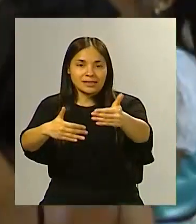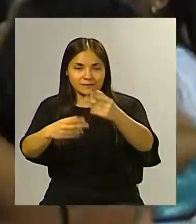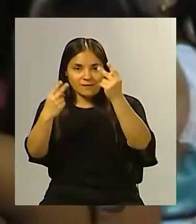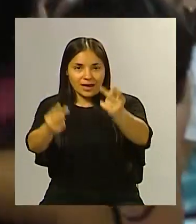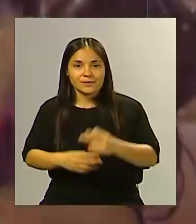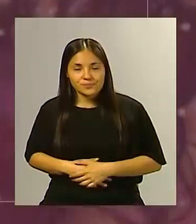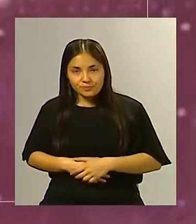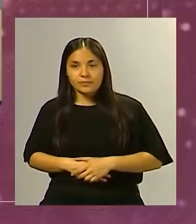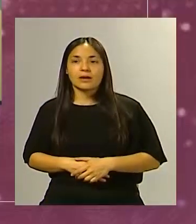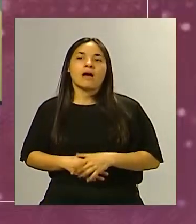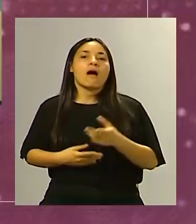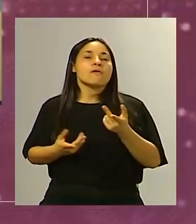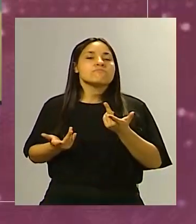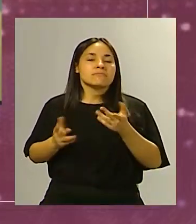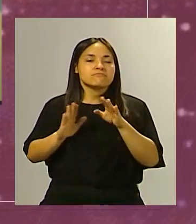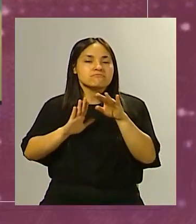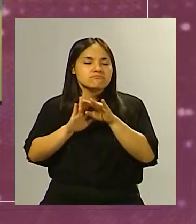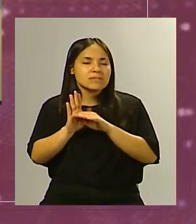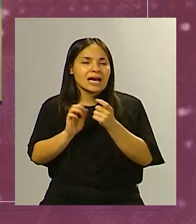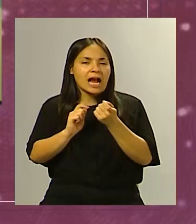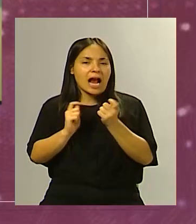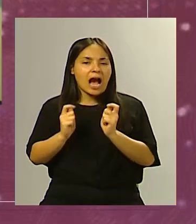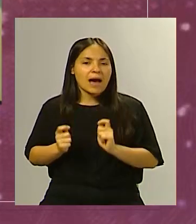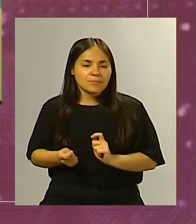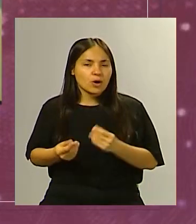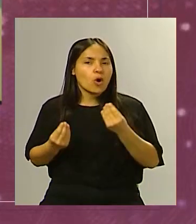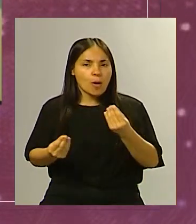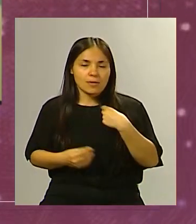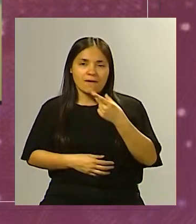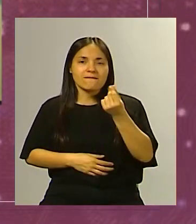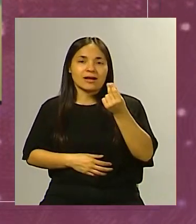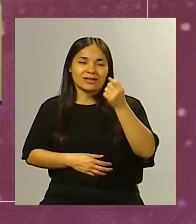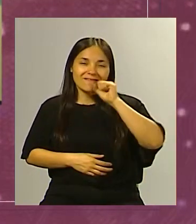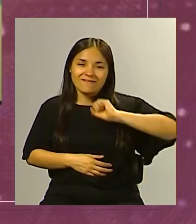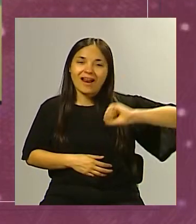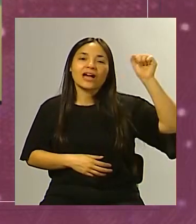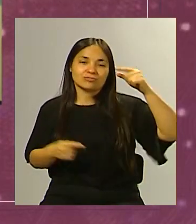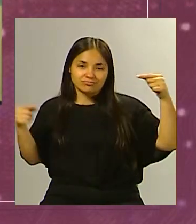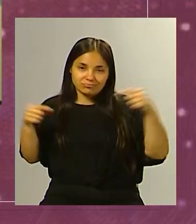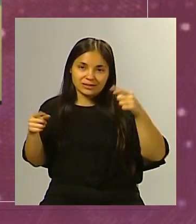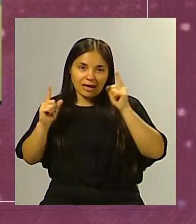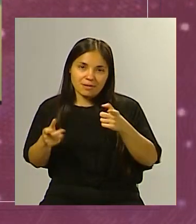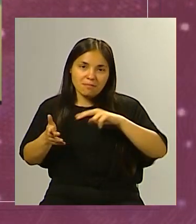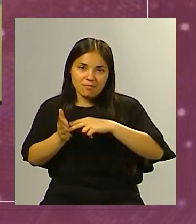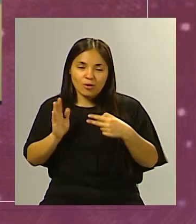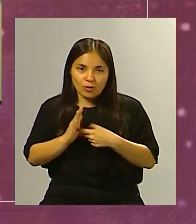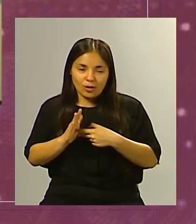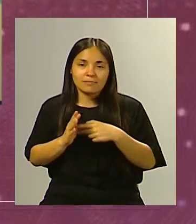han sido los valores? ¿Cómo fueron cambiando? Porque es una realidad que la inflación nos afecta a todos y me imagino que a ustedes también los golpea